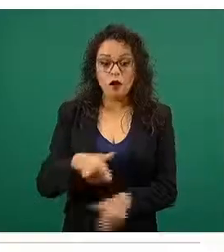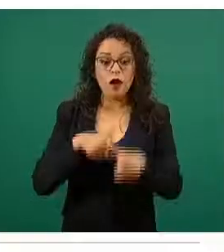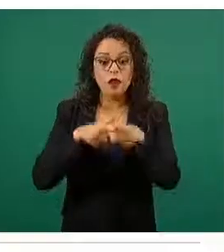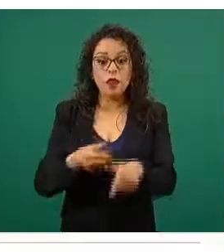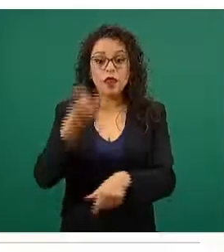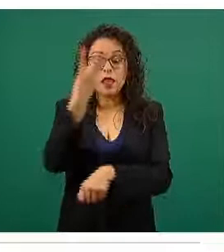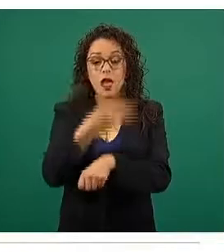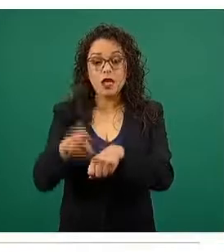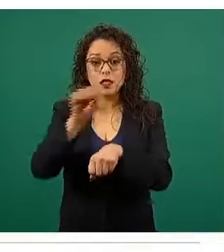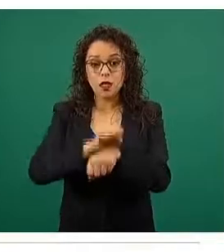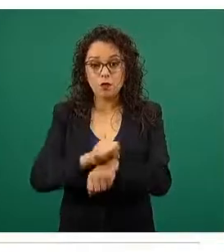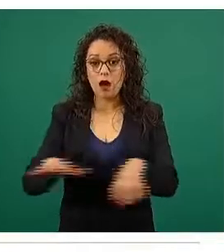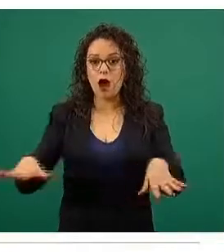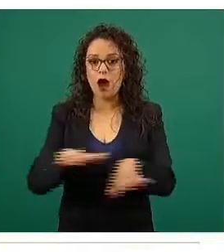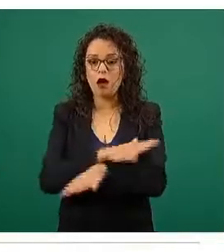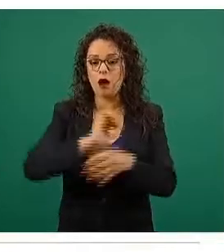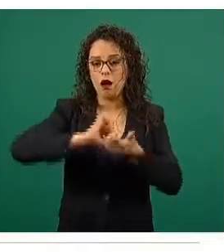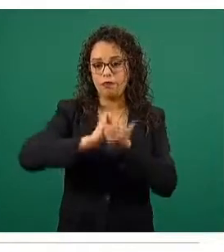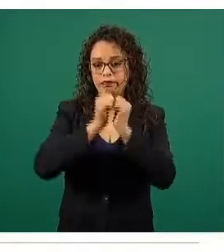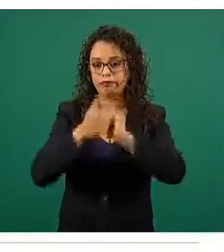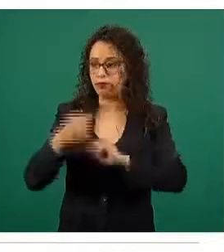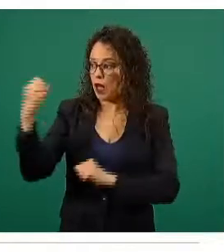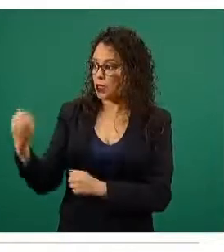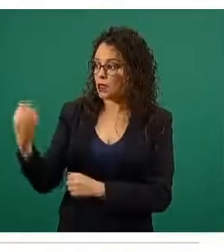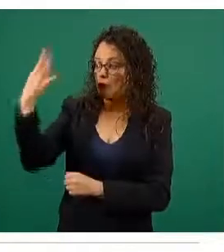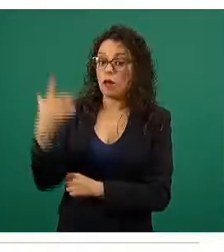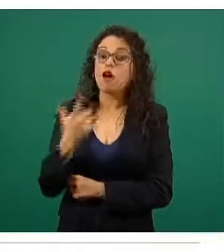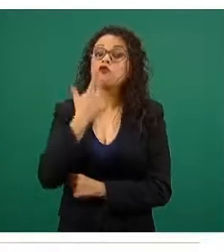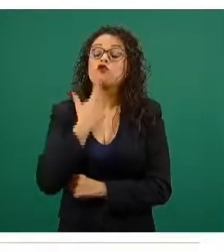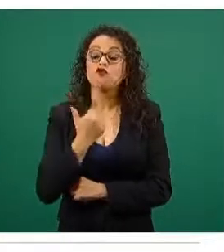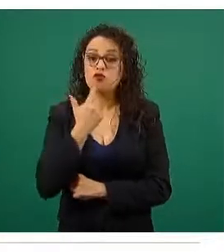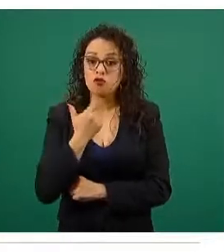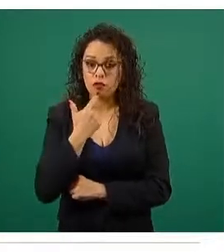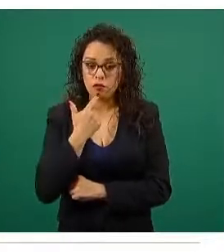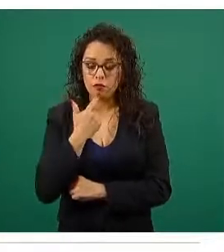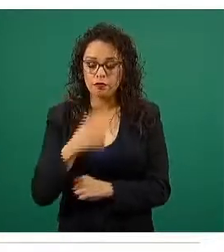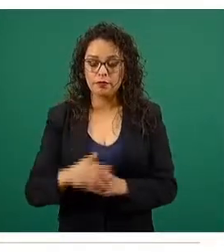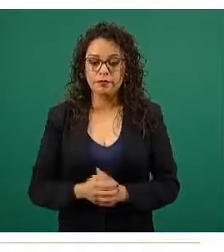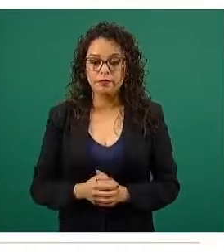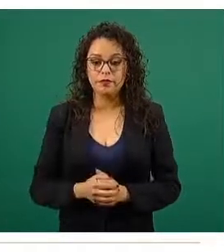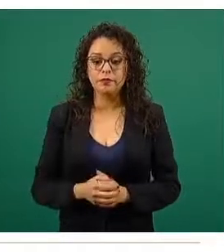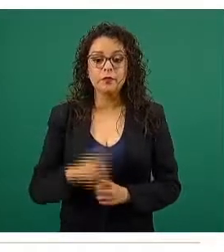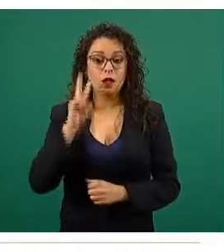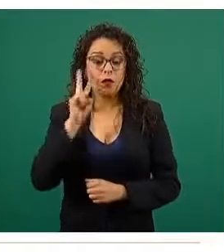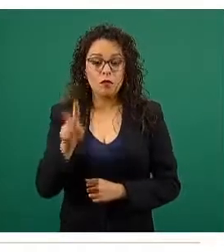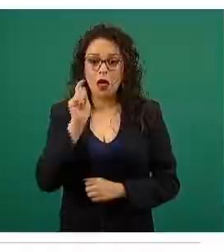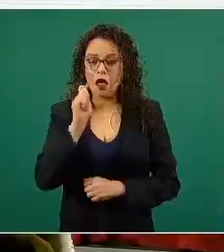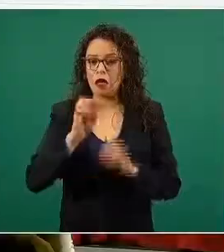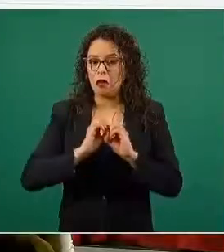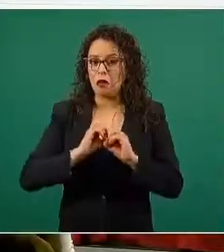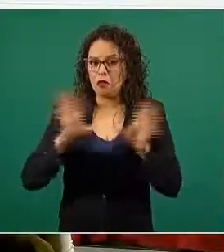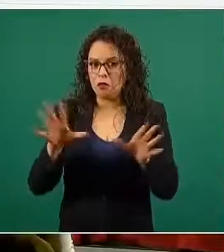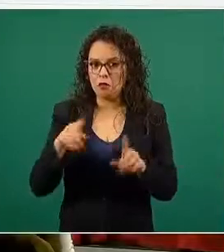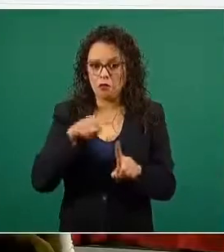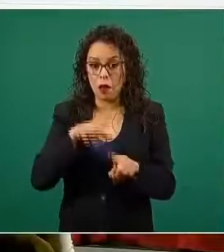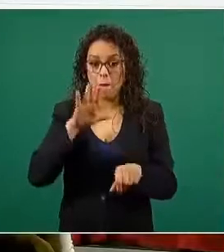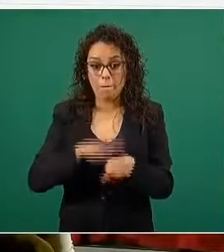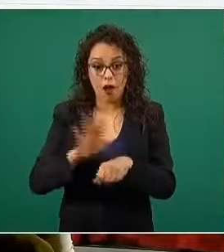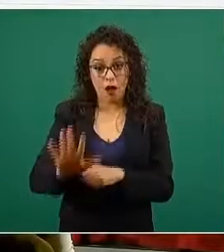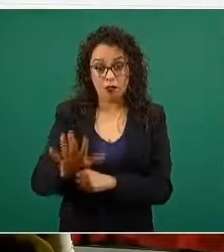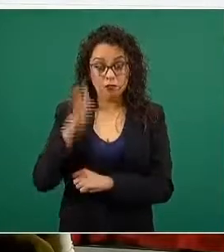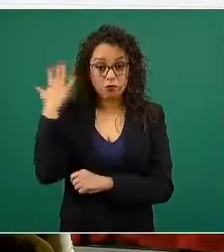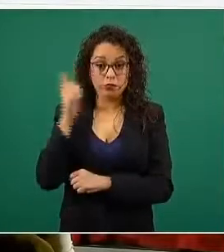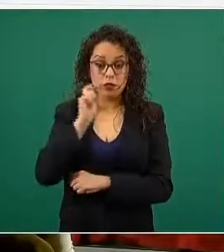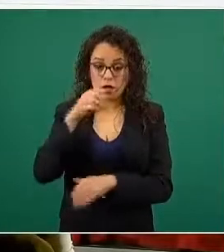pasó a semáforo rojo, aquí enfatizamos algunos indicadores, la siguiente muestran, por ejemplo, la tendencia acelerada de